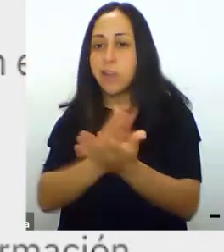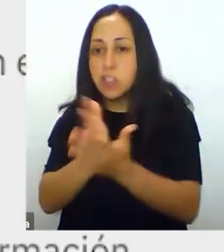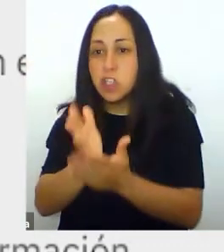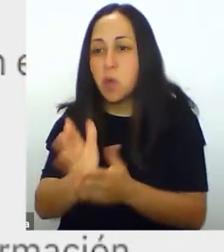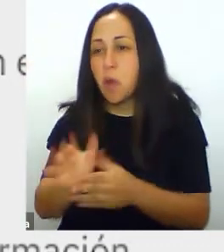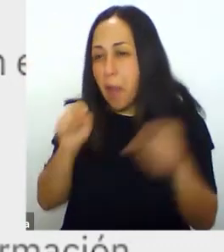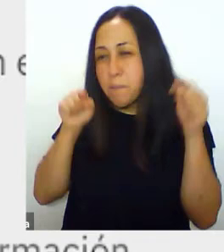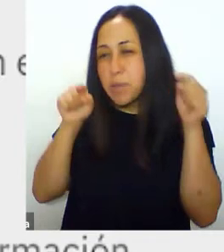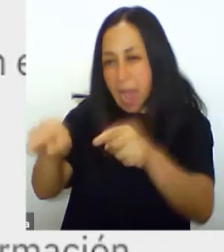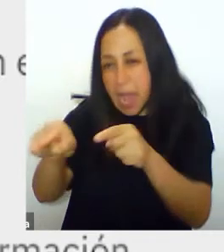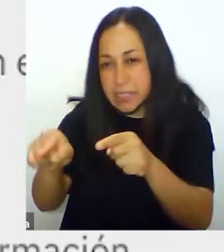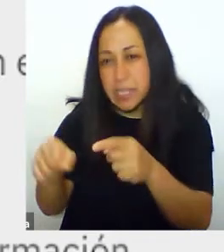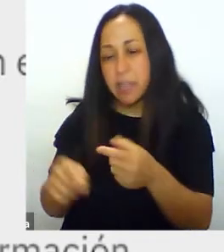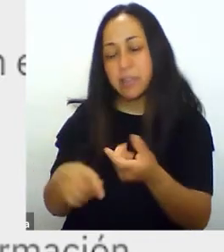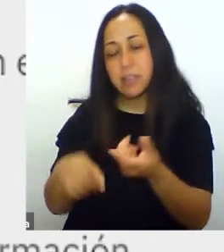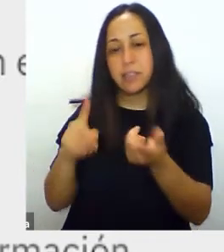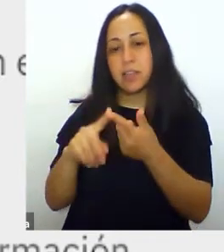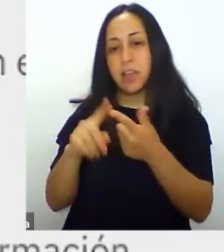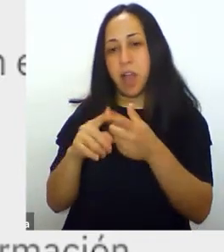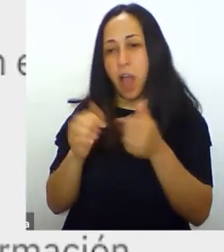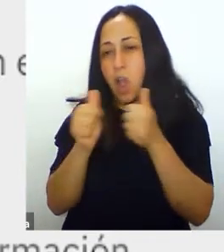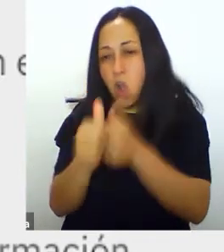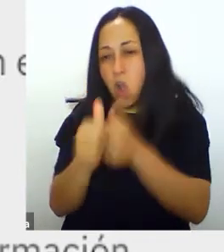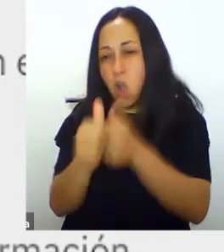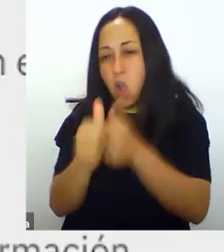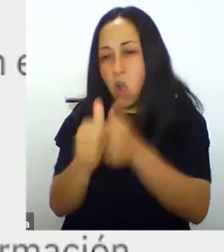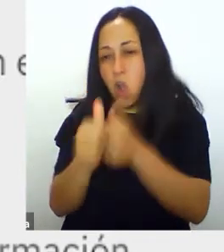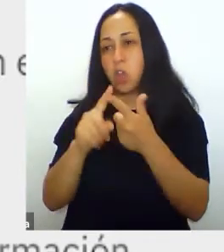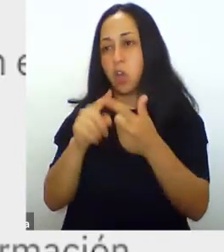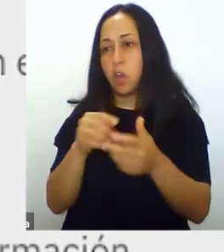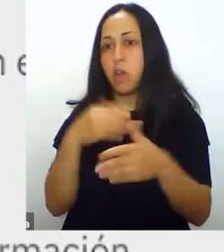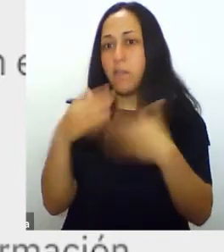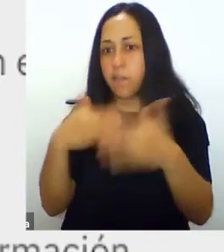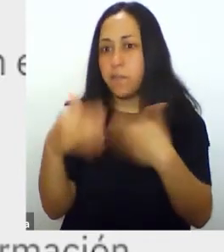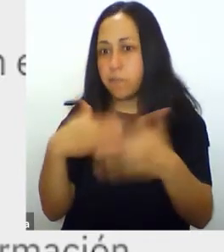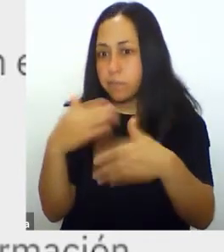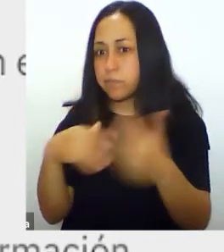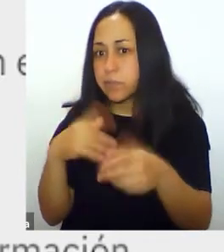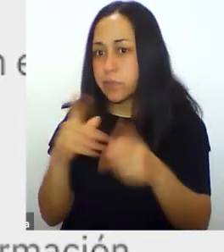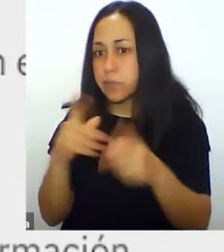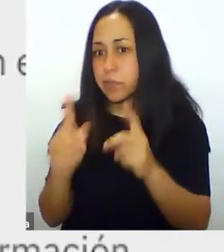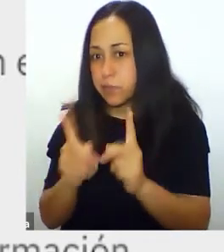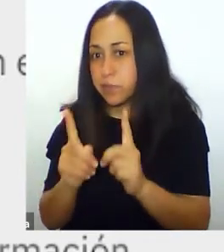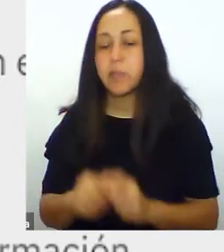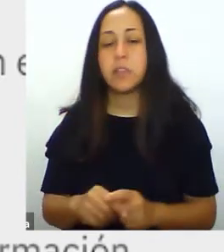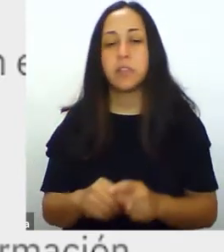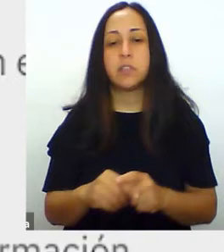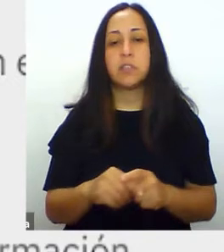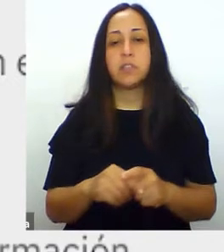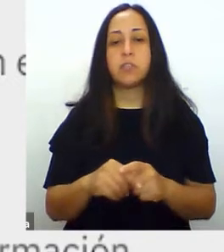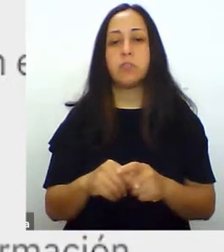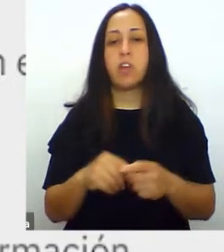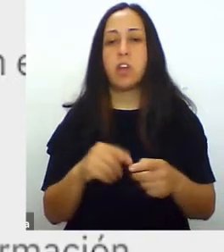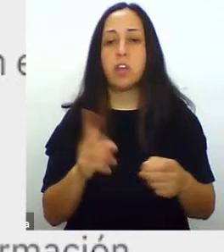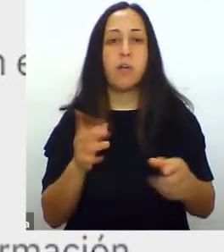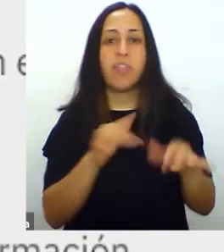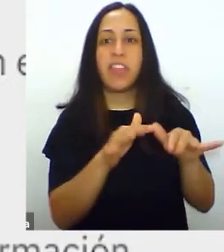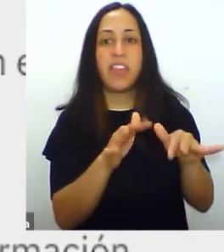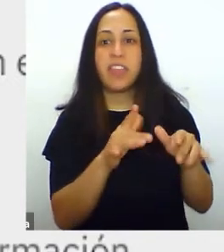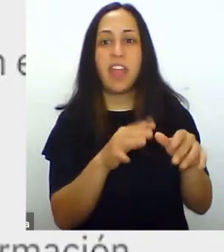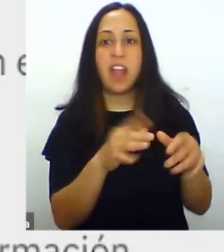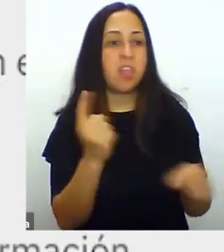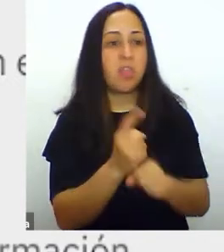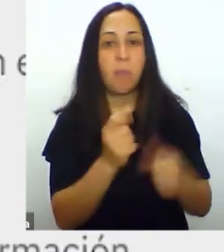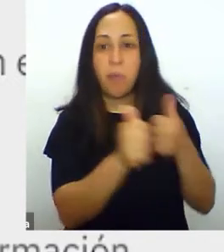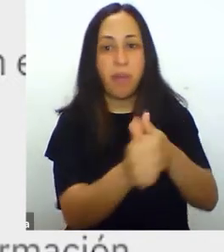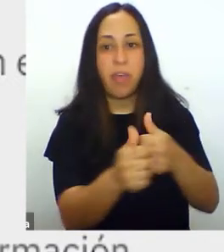continuar con las amenazas y el acoso y las amenazas que estaba perpetrando anteriormente. O sea, ya no podía hacerlo de manera digital